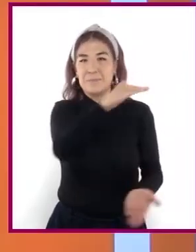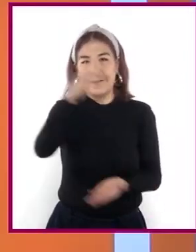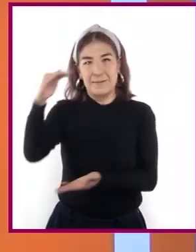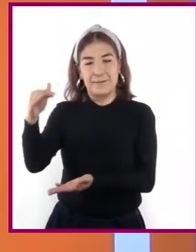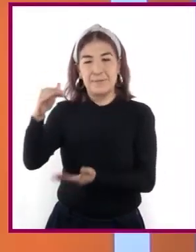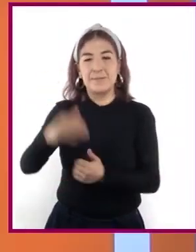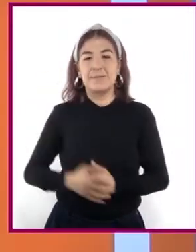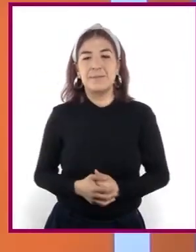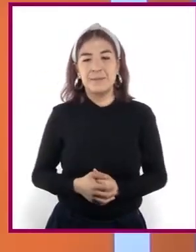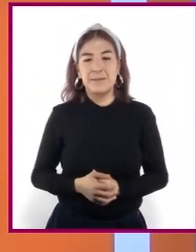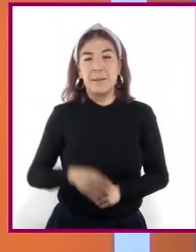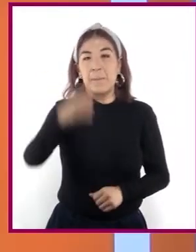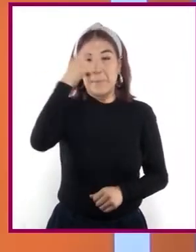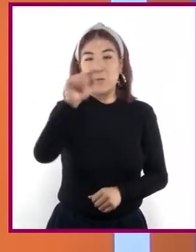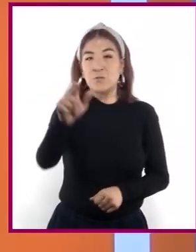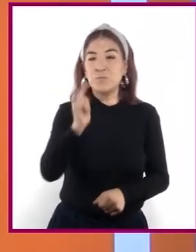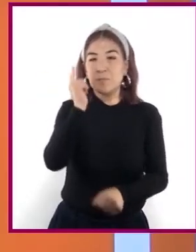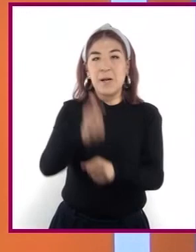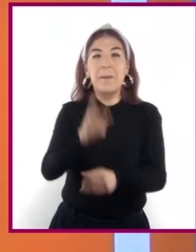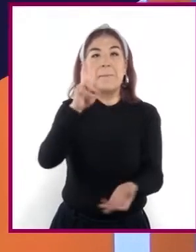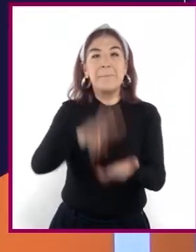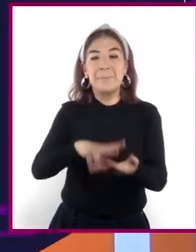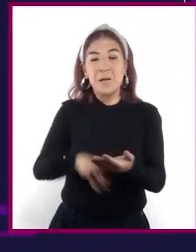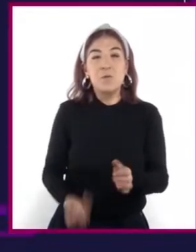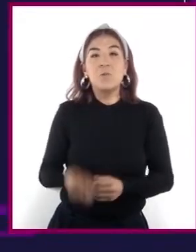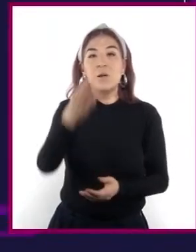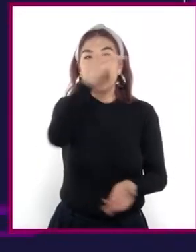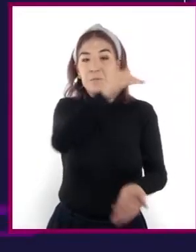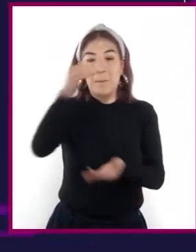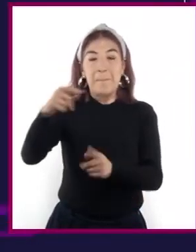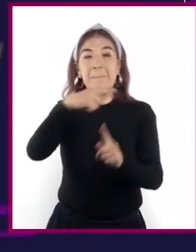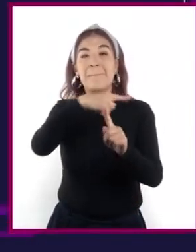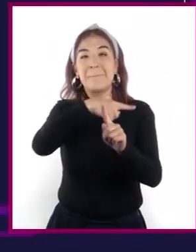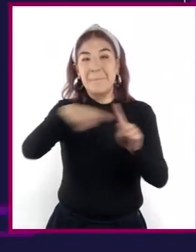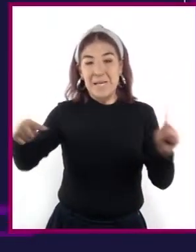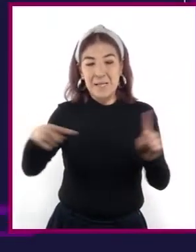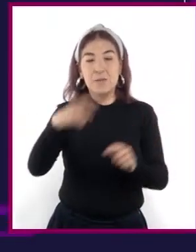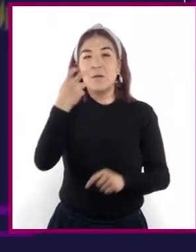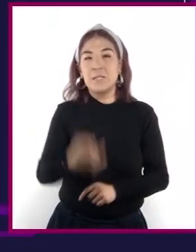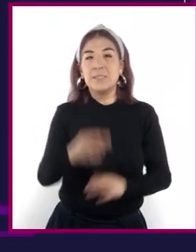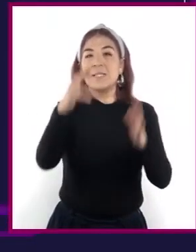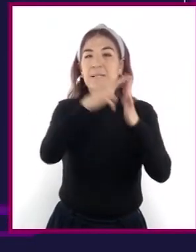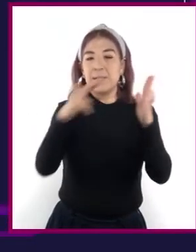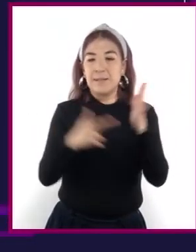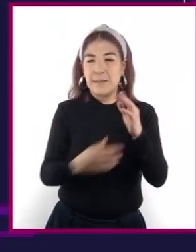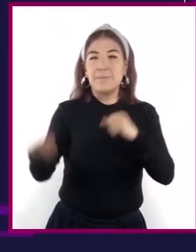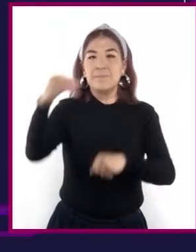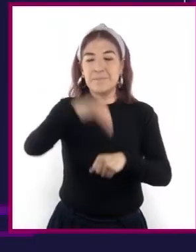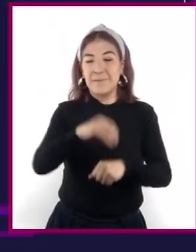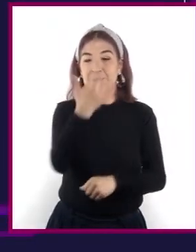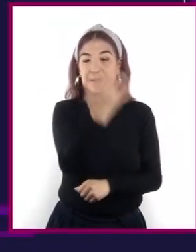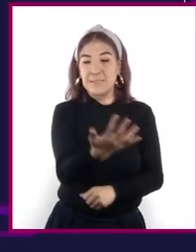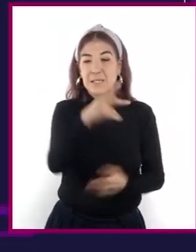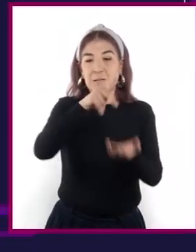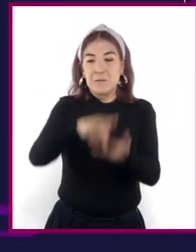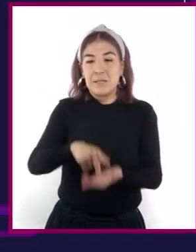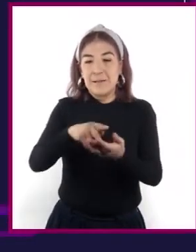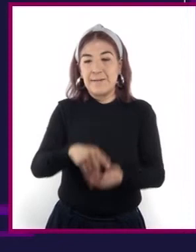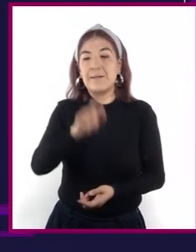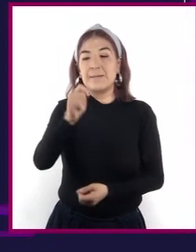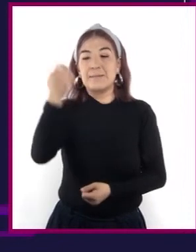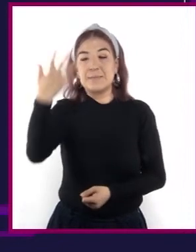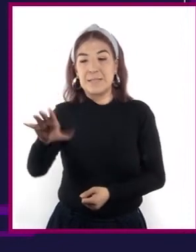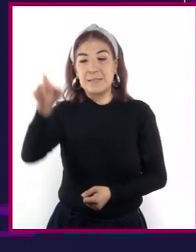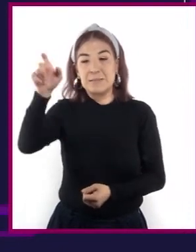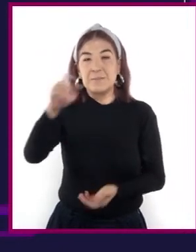paquetes. Para determinar el número de paquetes con medio kilogramo, establecemos la regla. 5 kilogramos es a 10